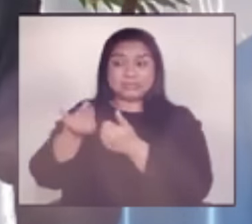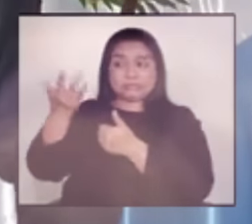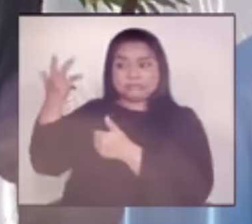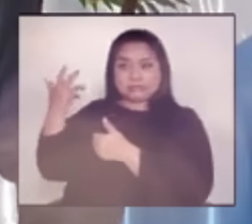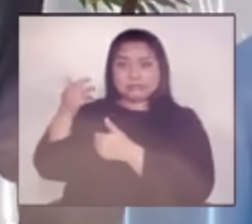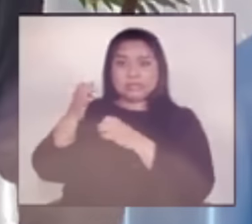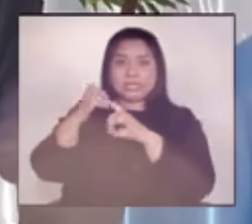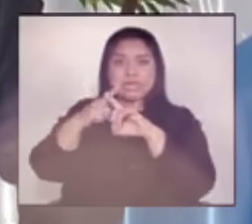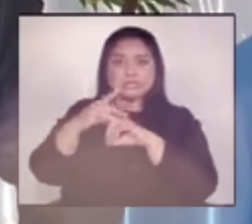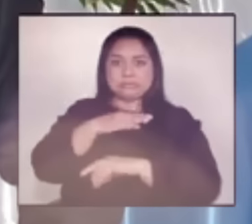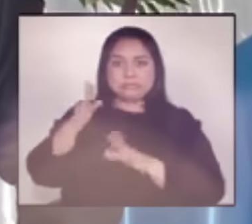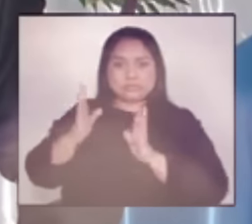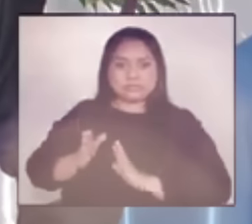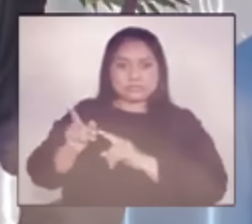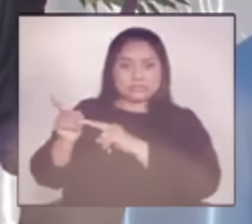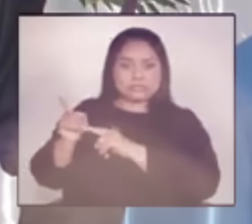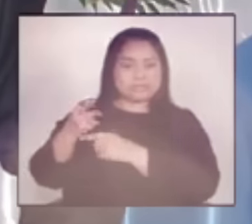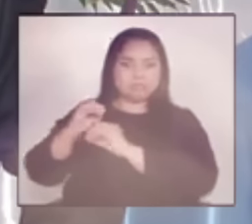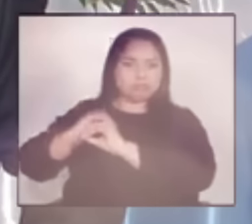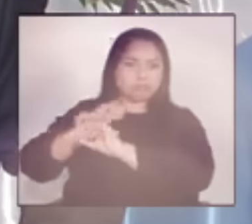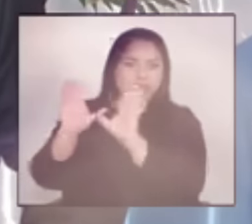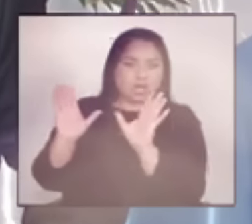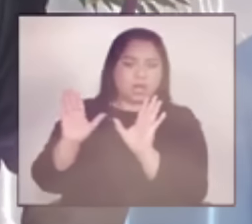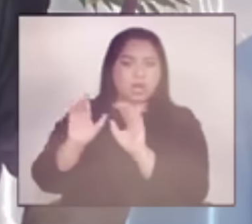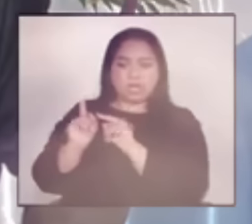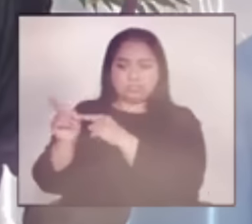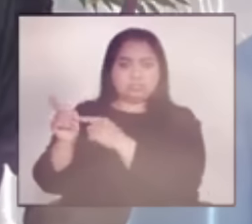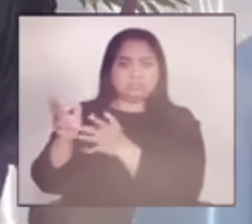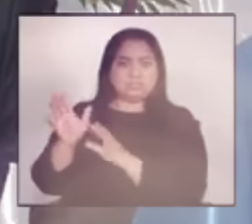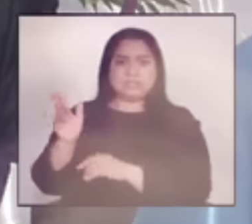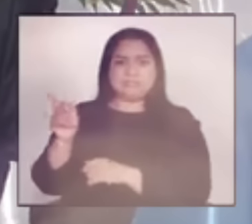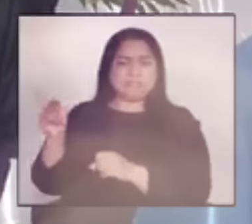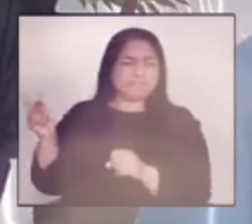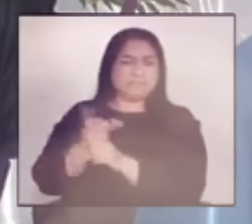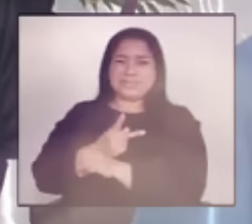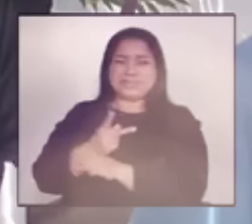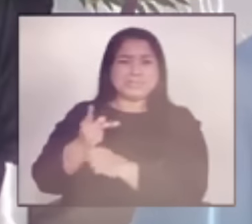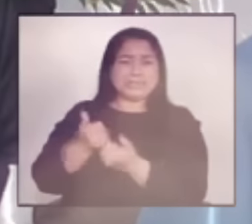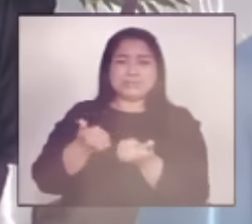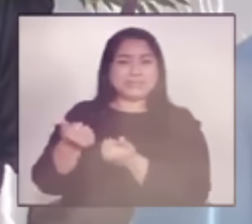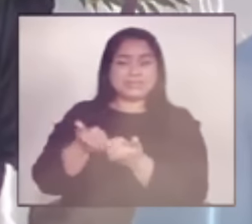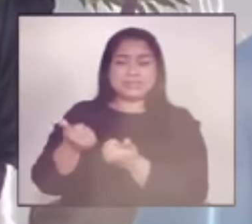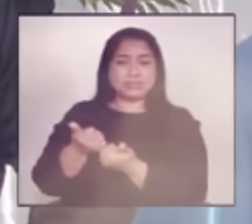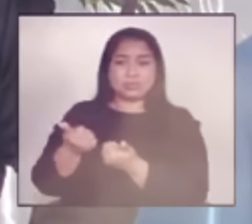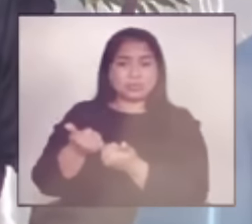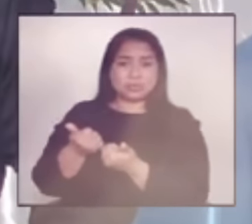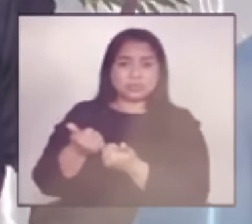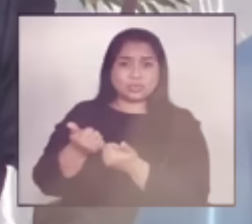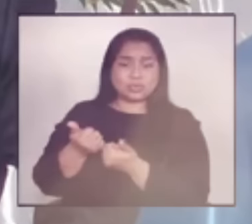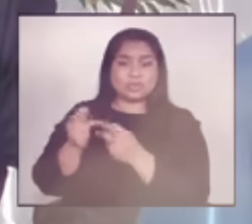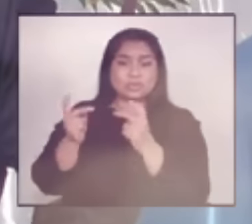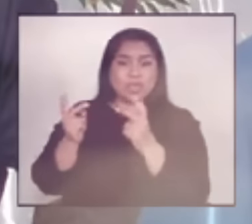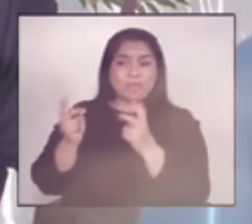de Gobernación, Degenhardt, es muy clara. Ha sido una de las peores administraciones en términos de